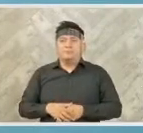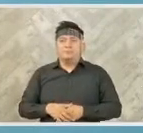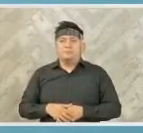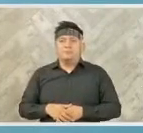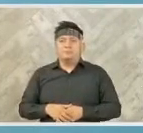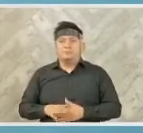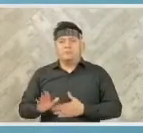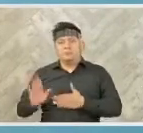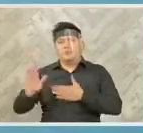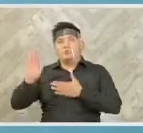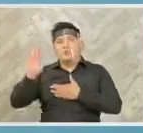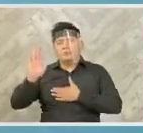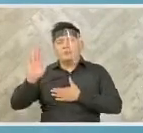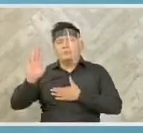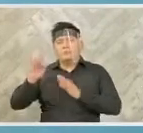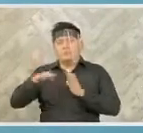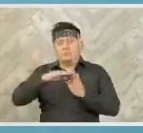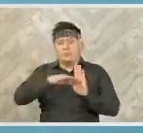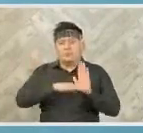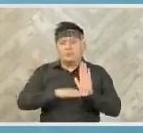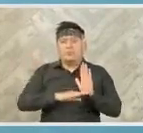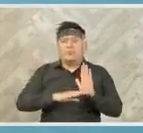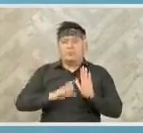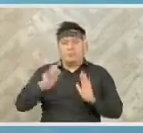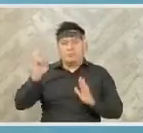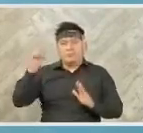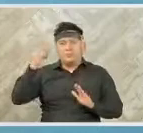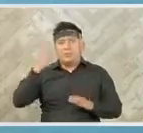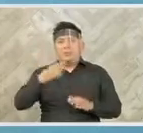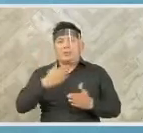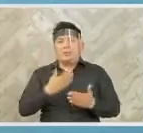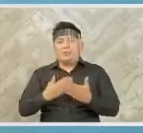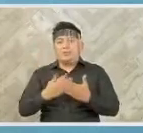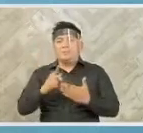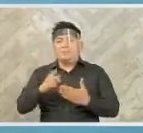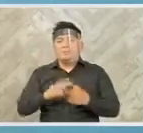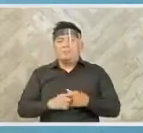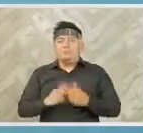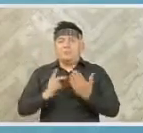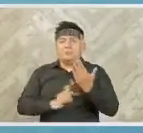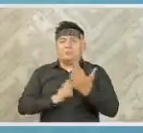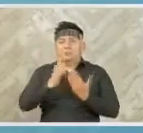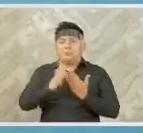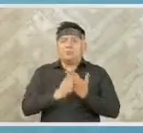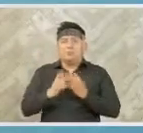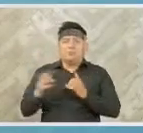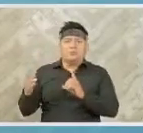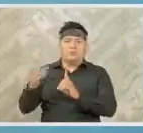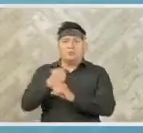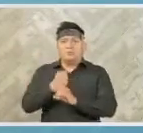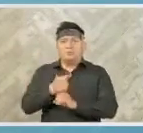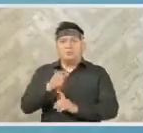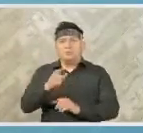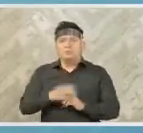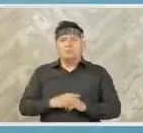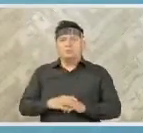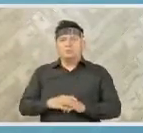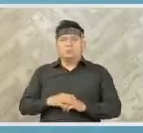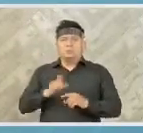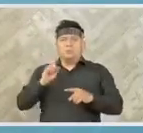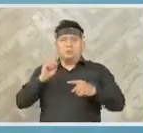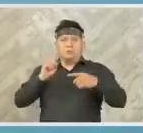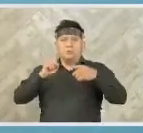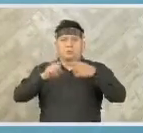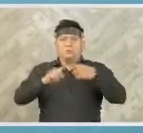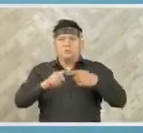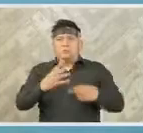el cumplimiento de la política pública, y gracias a estos proyectos de tipo individual pues logramos de tener una meta de 40 personas